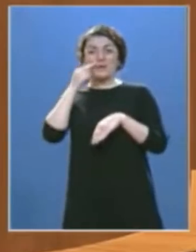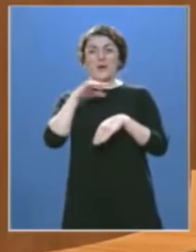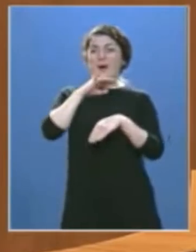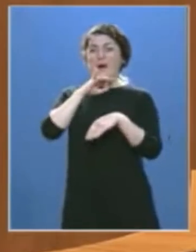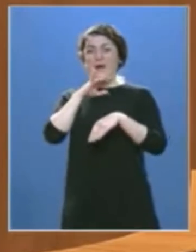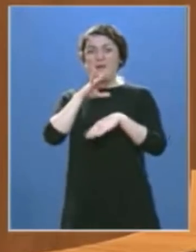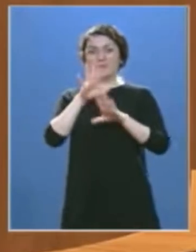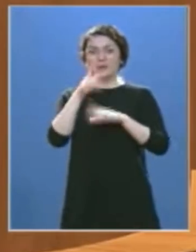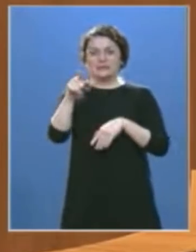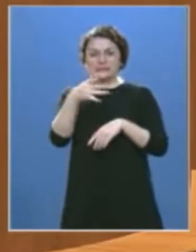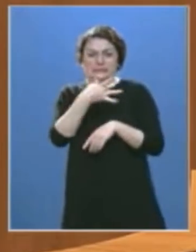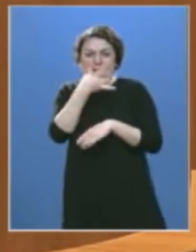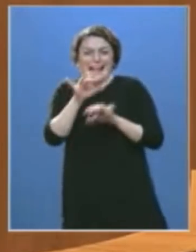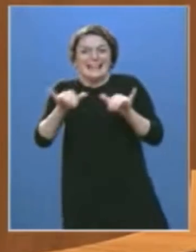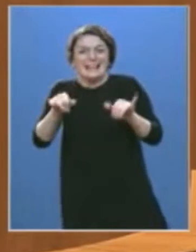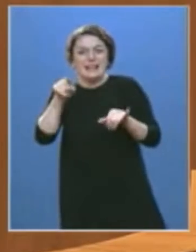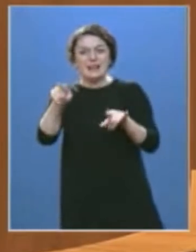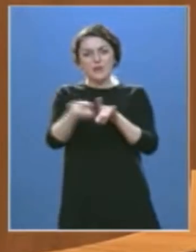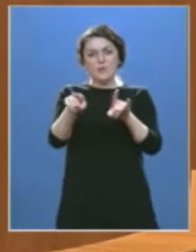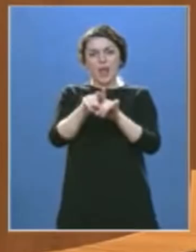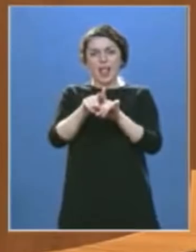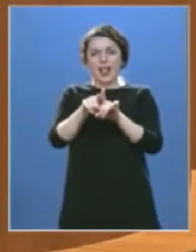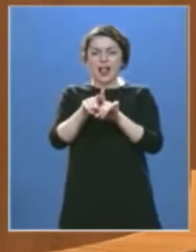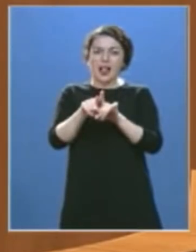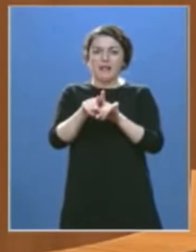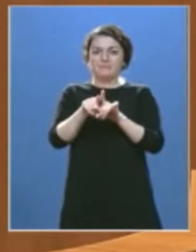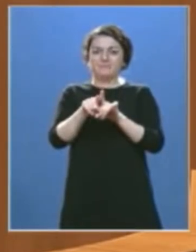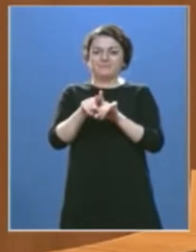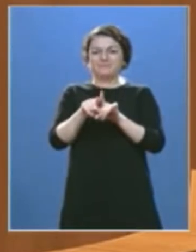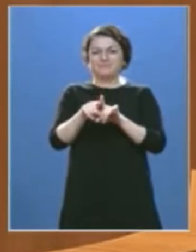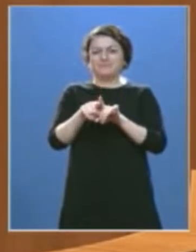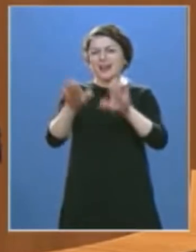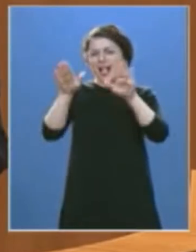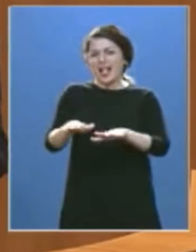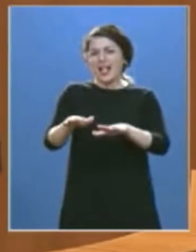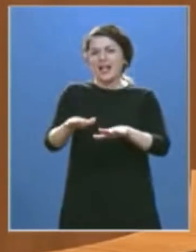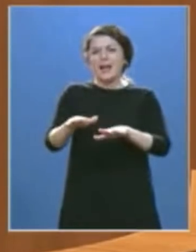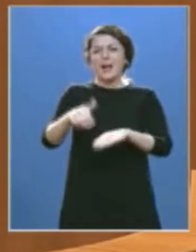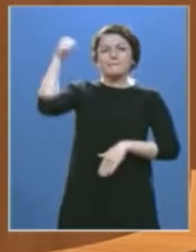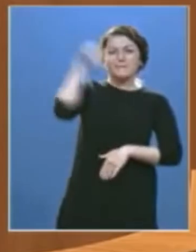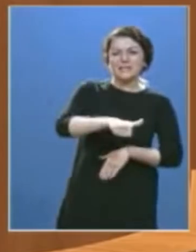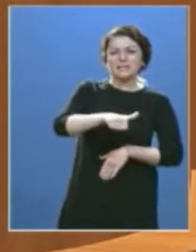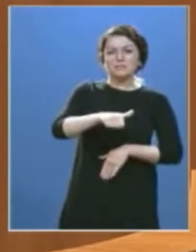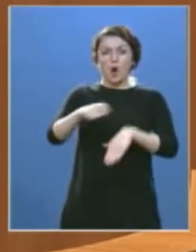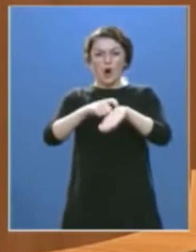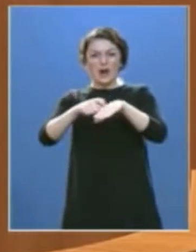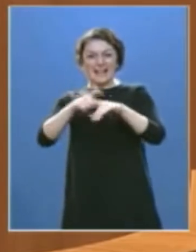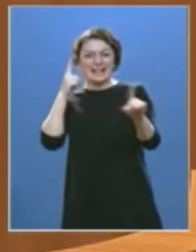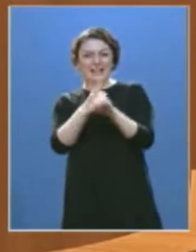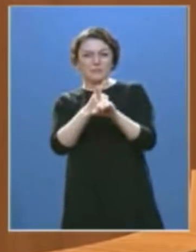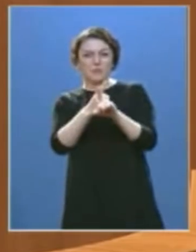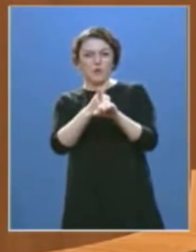ruborizarse o máis mínimo, dá cobijo en seu ejecutivo ao racismo, ao machismo, á homofobia e á xenofobia.